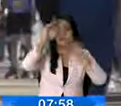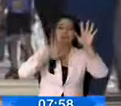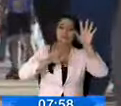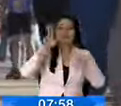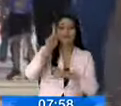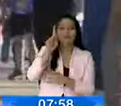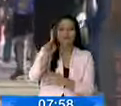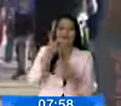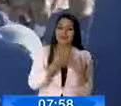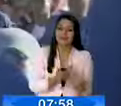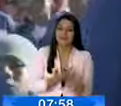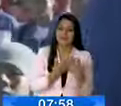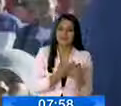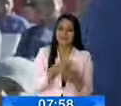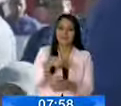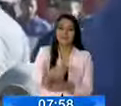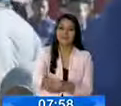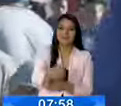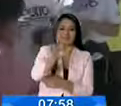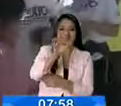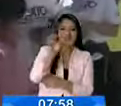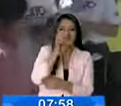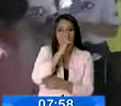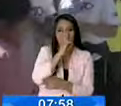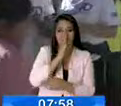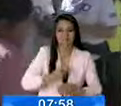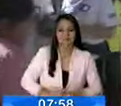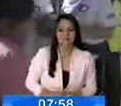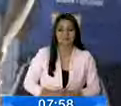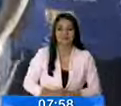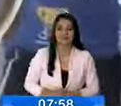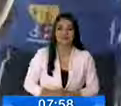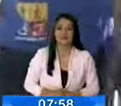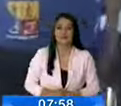espera por usted este 3 de junio. Informó Patricia Aldaz.